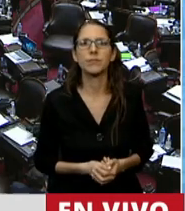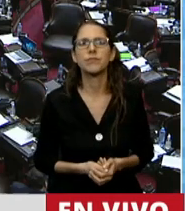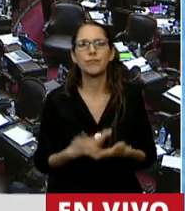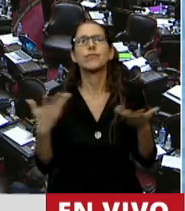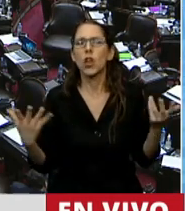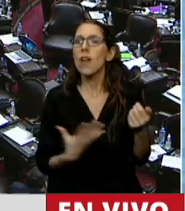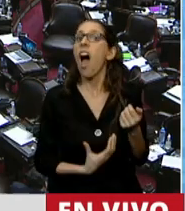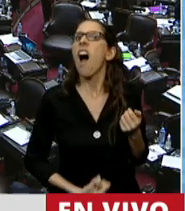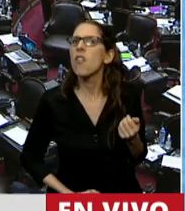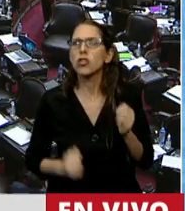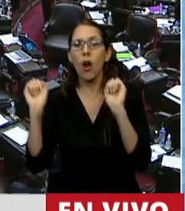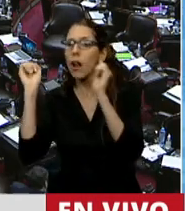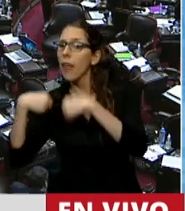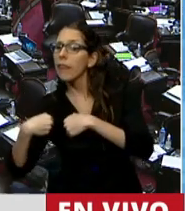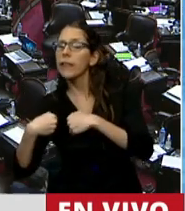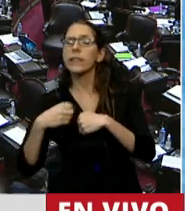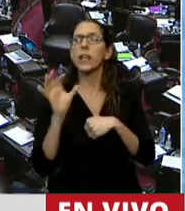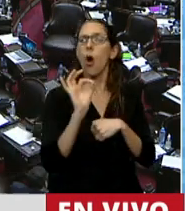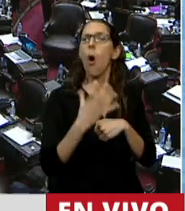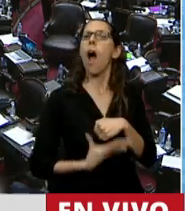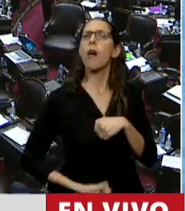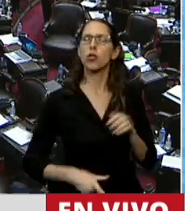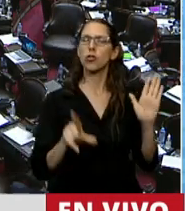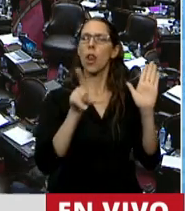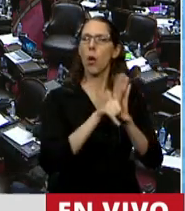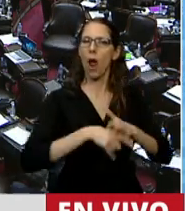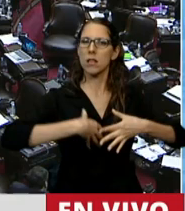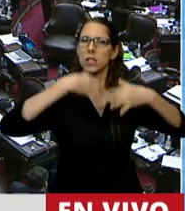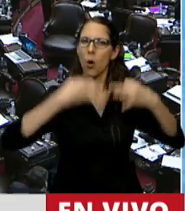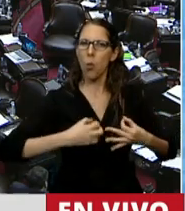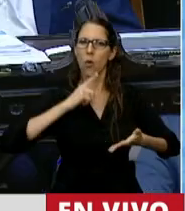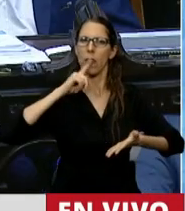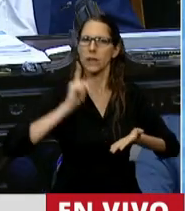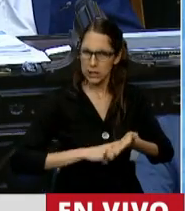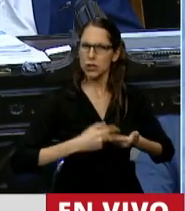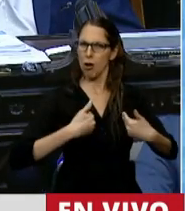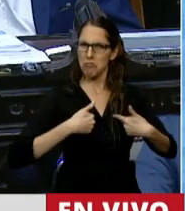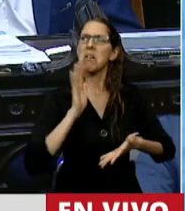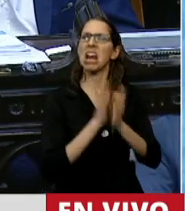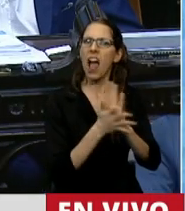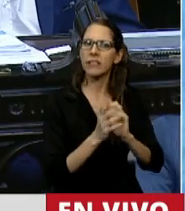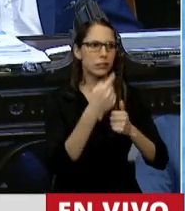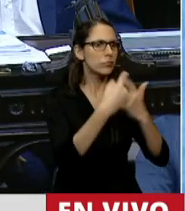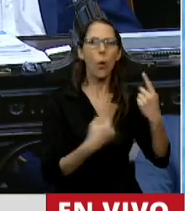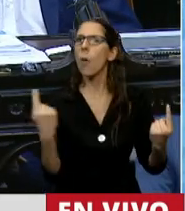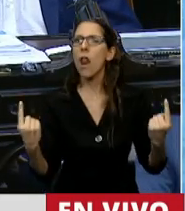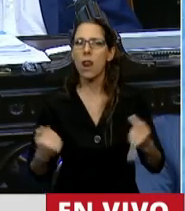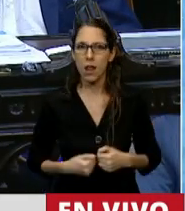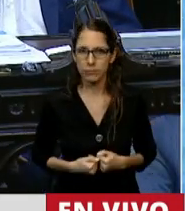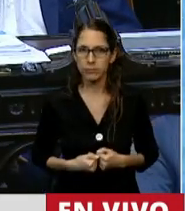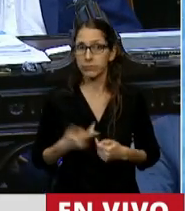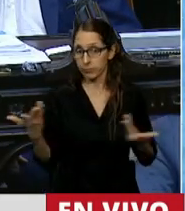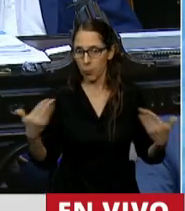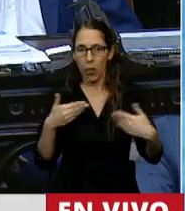es aborto clandestino o seguro, legal, voluntario y gratuito. Hablamos de inequidad y de acceso a la salud